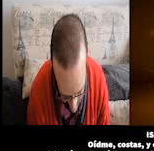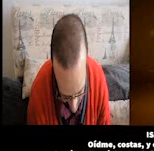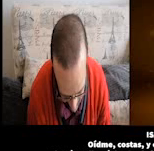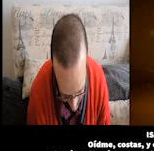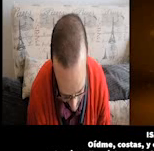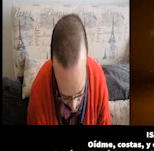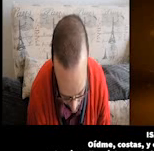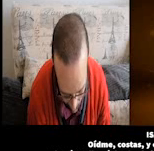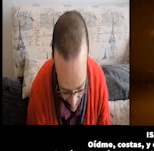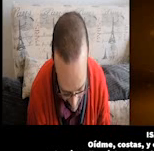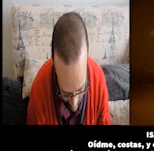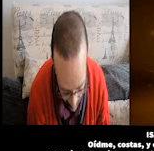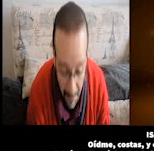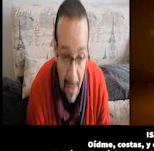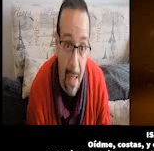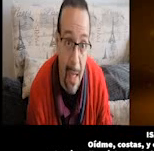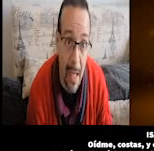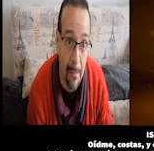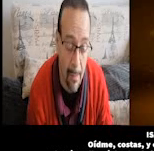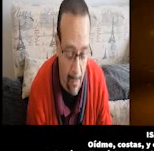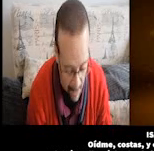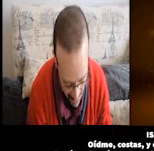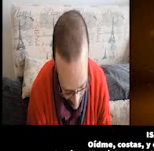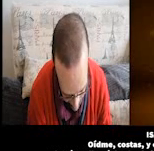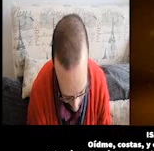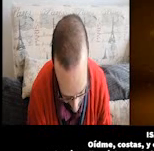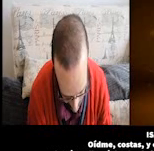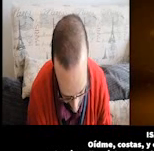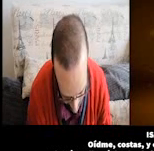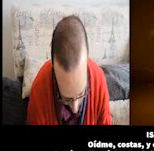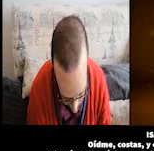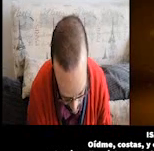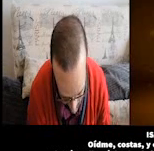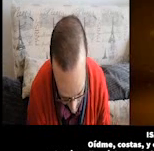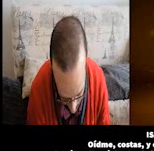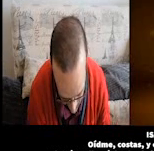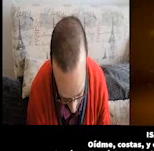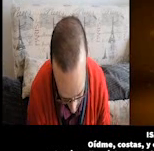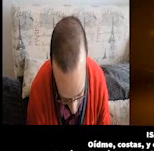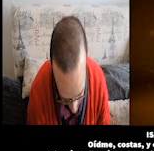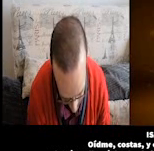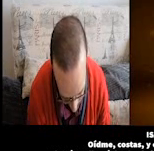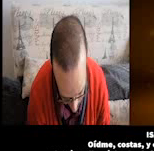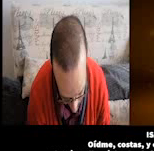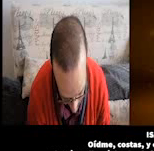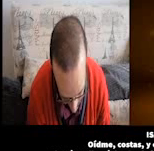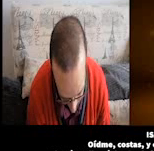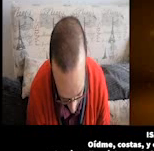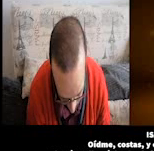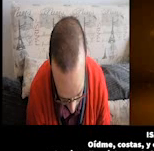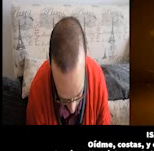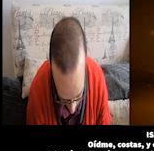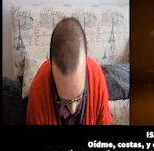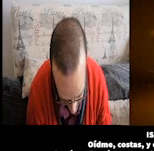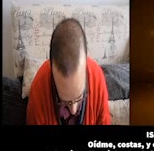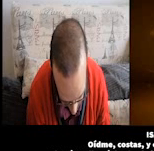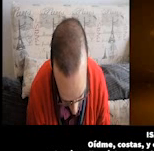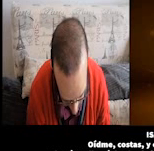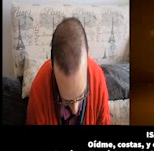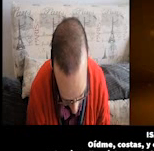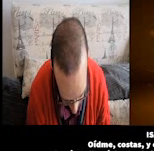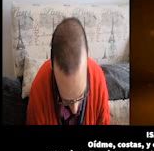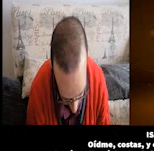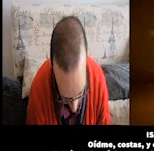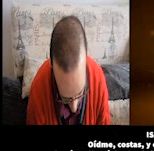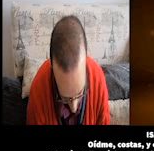entrañas de mi madre tuvo mi nombre en memoria. Y puso mi boca como espada aguda, me cubrió con la sombra